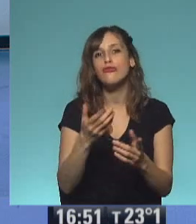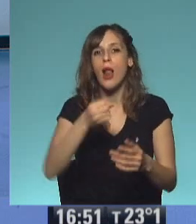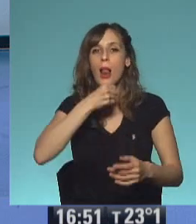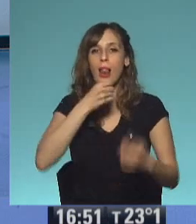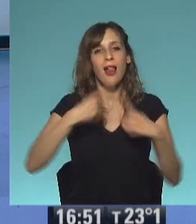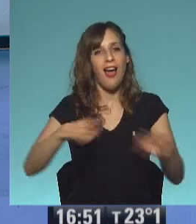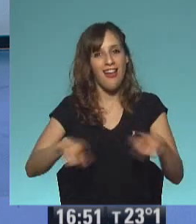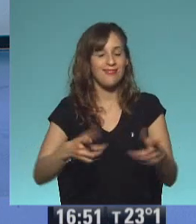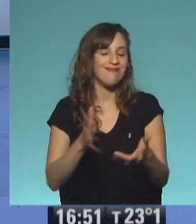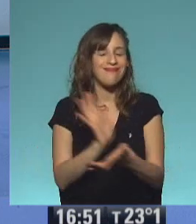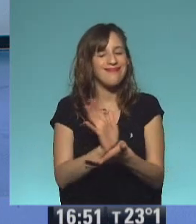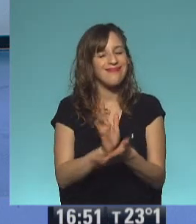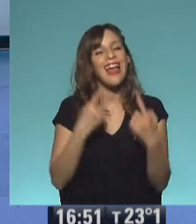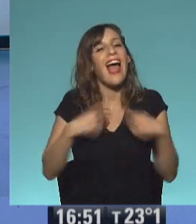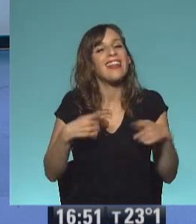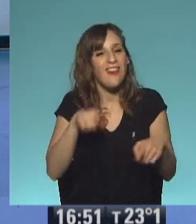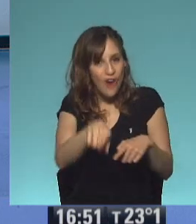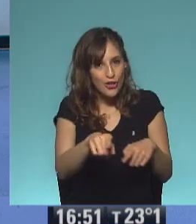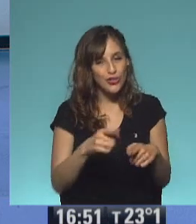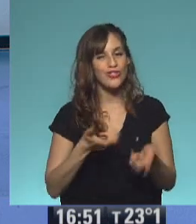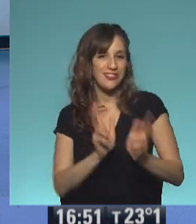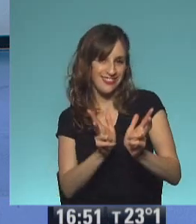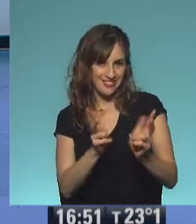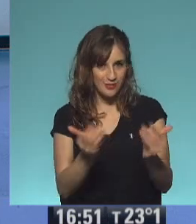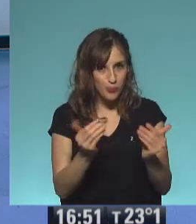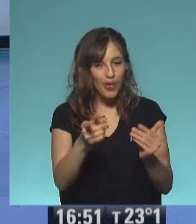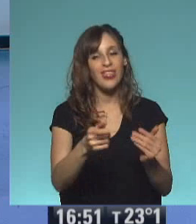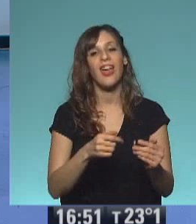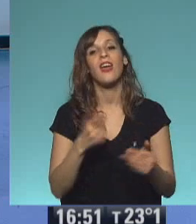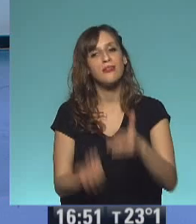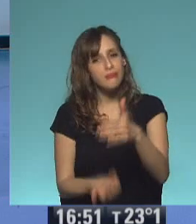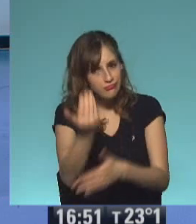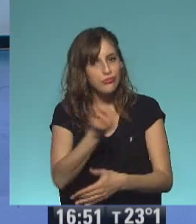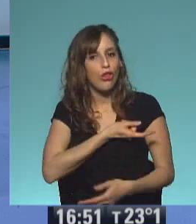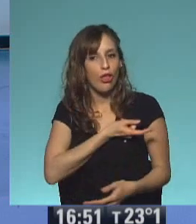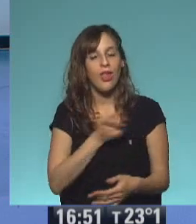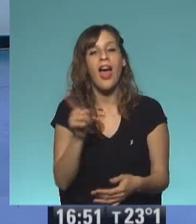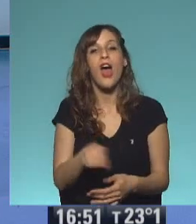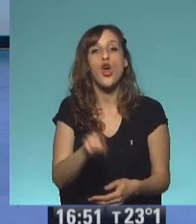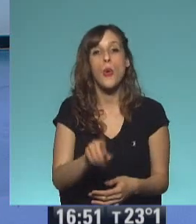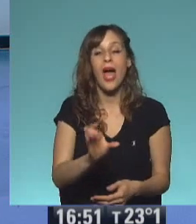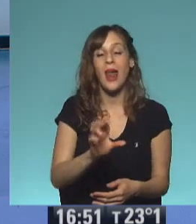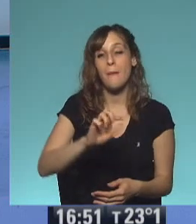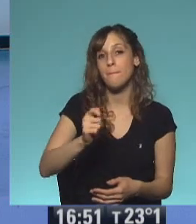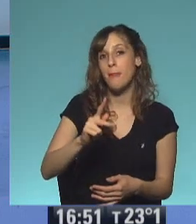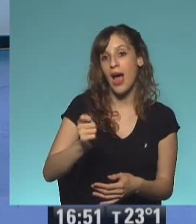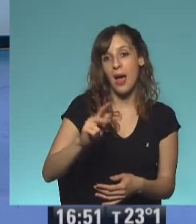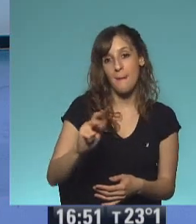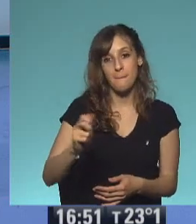también con el profe mauro lo que quieran todo eso lo pueden subir a sus redes sociales canal pakapaka arroba seguimos educando